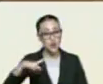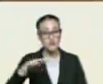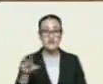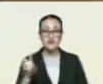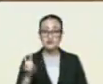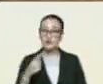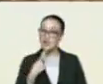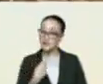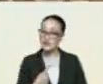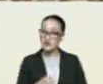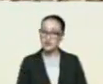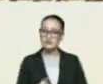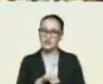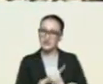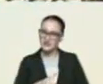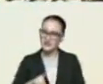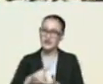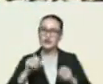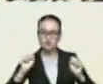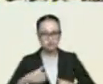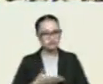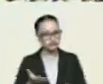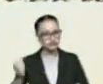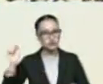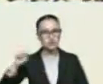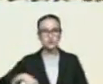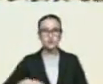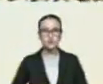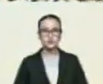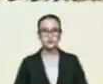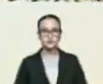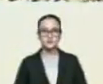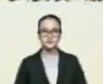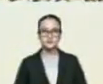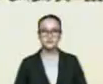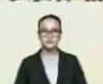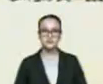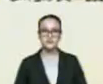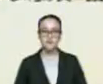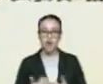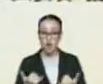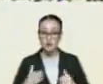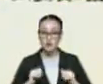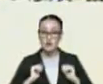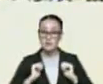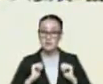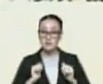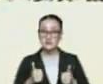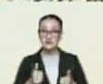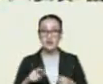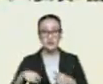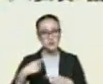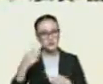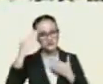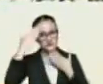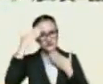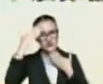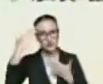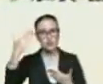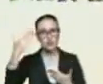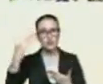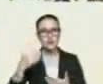Venezuela lo dijo, con dignidad se puede. Yo quiero dar inicio entonces, luego saludar a